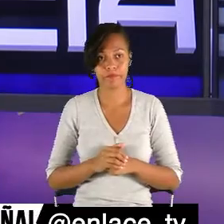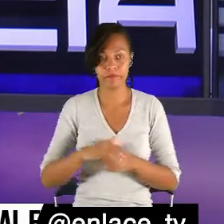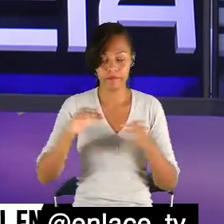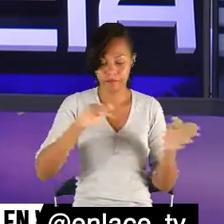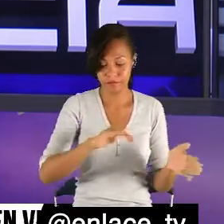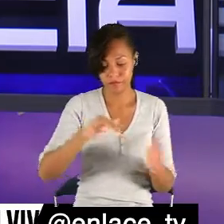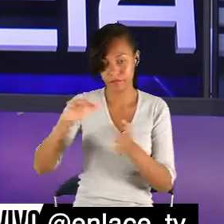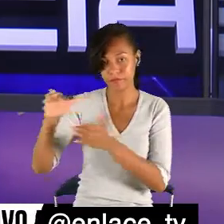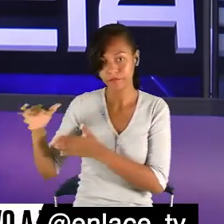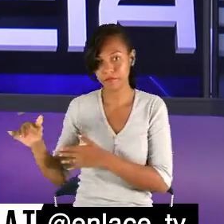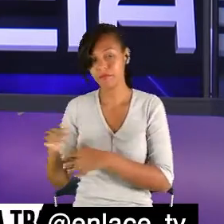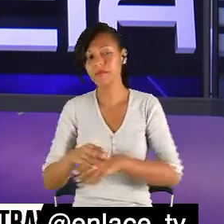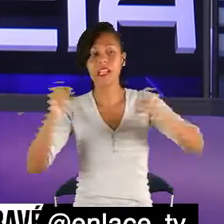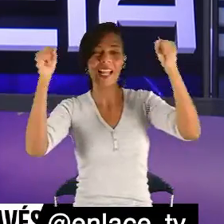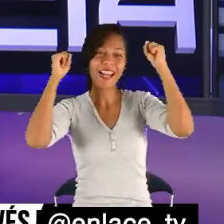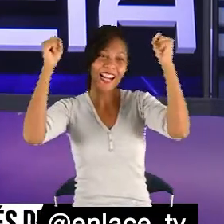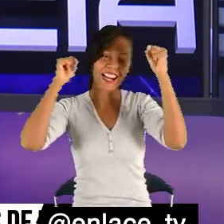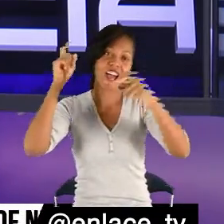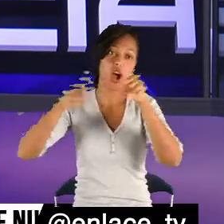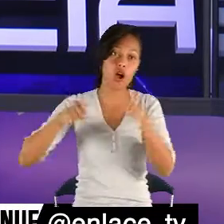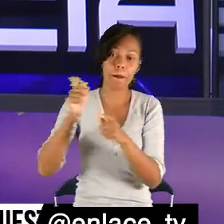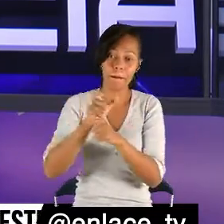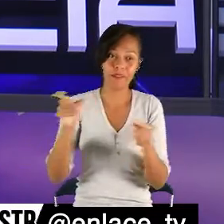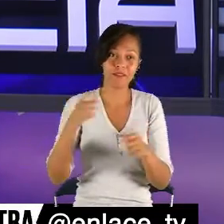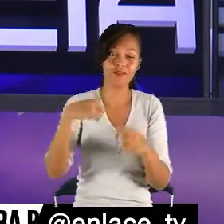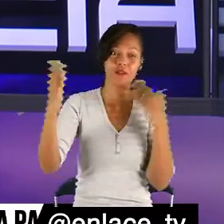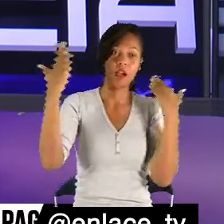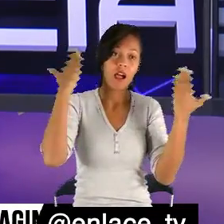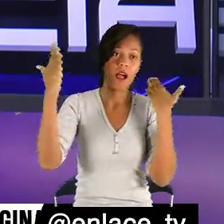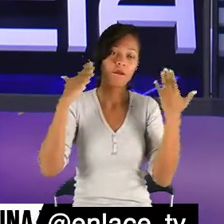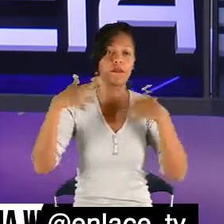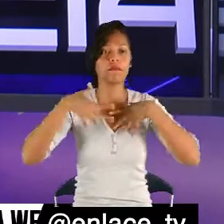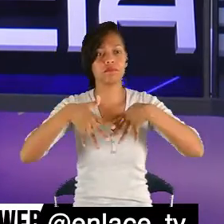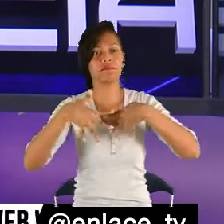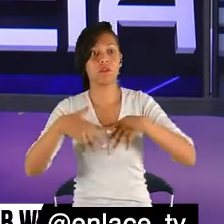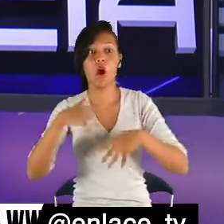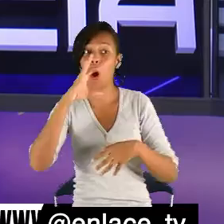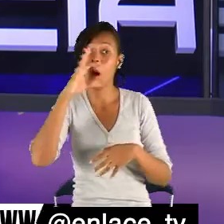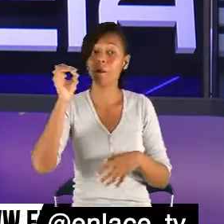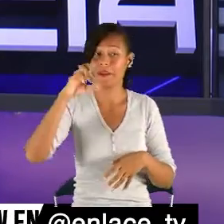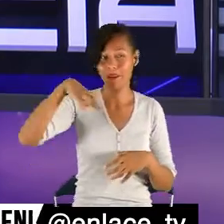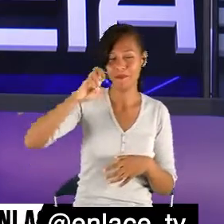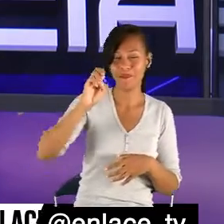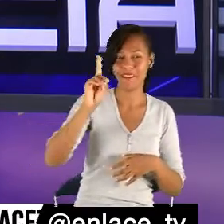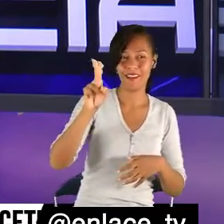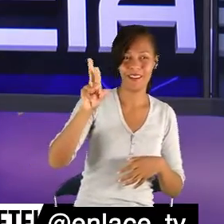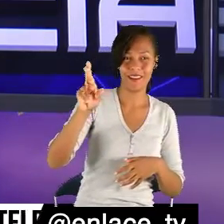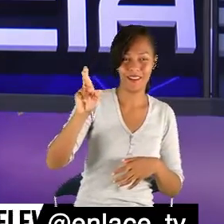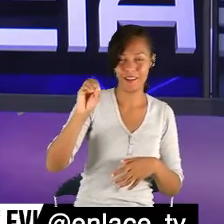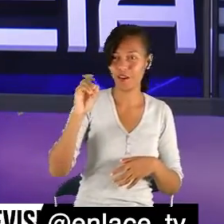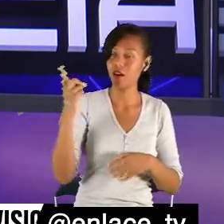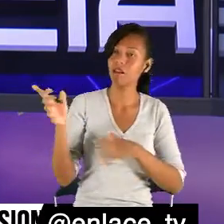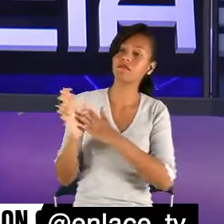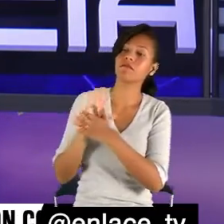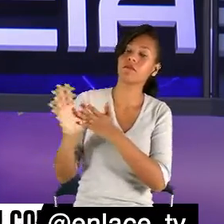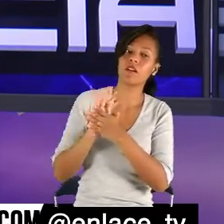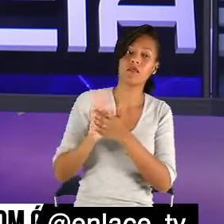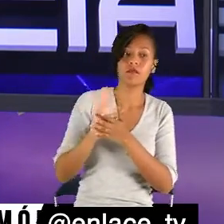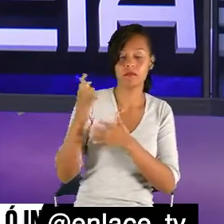magisterio que adelanta de este miércoles jornada de protesta nacional nuestro director de noticias pedro severiche se encuentra con el grosero de la